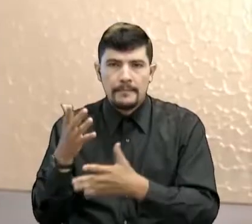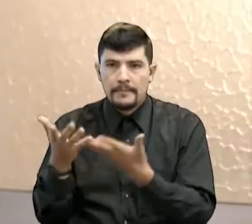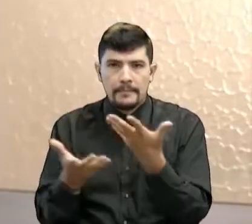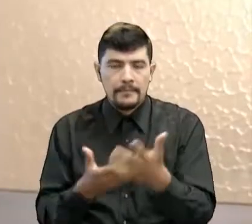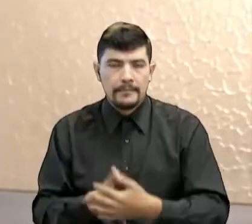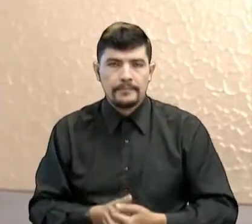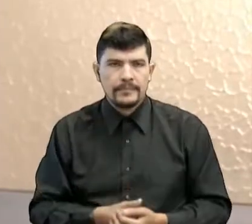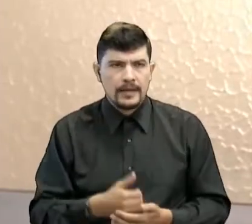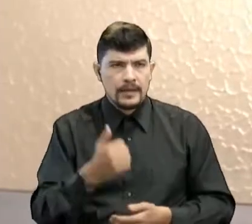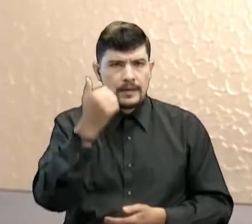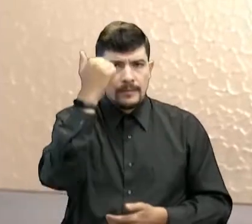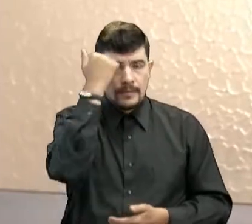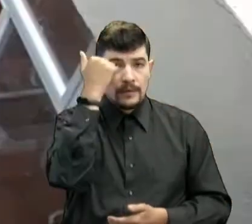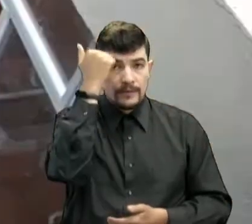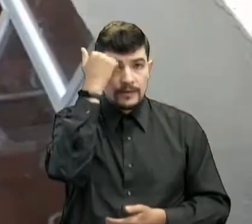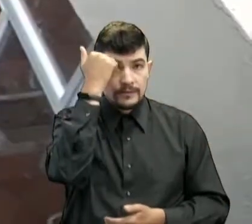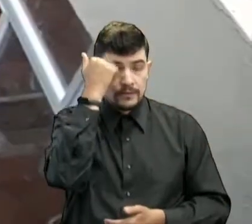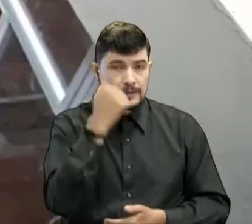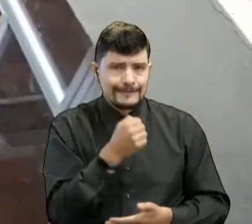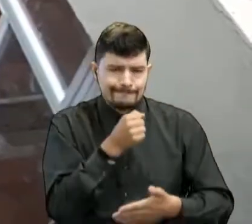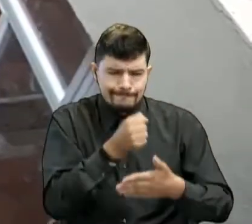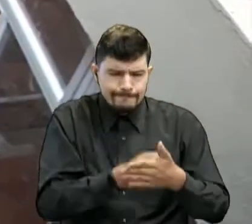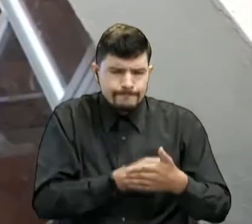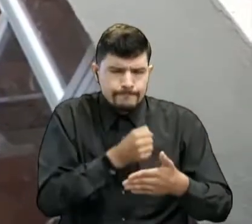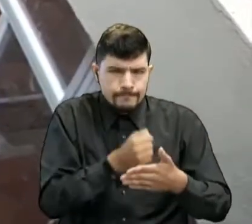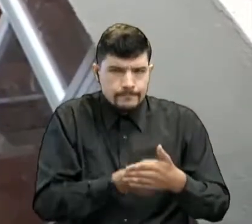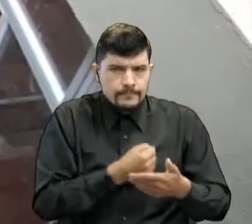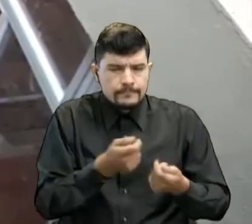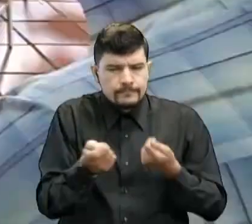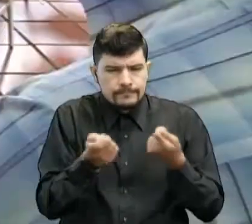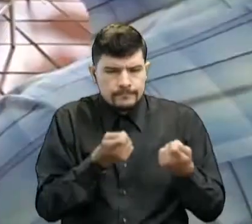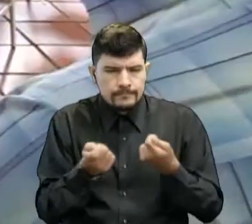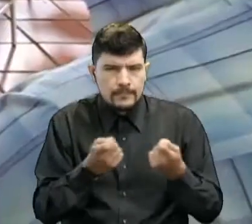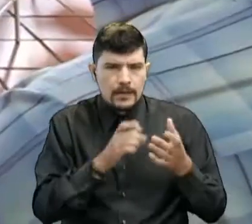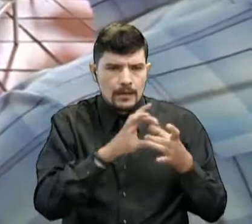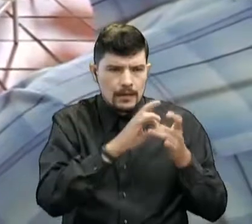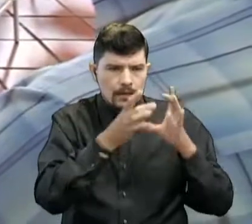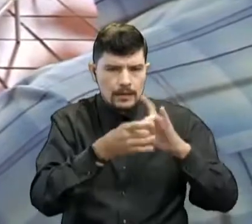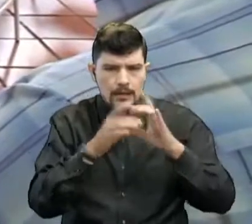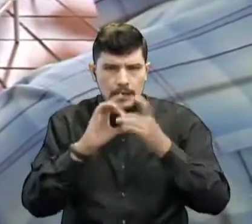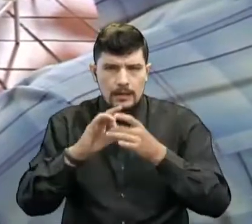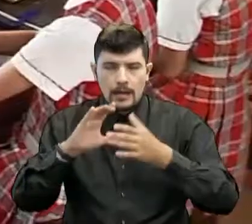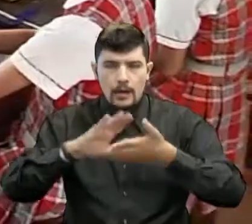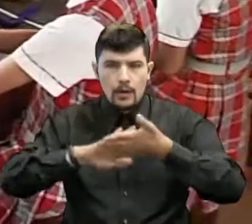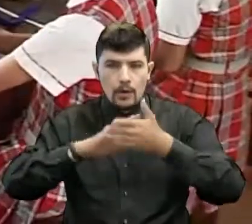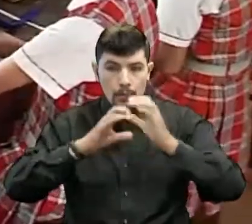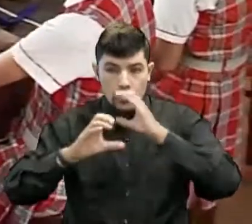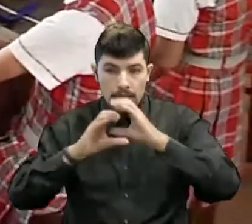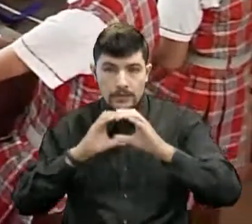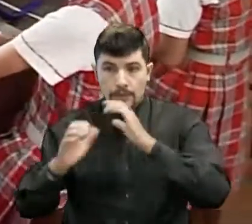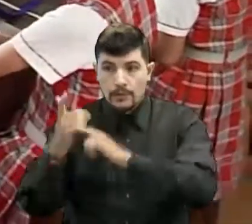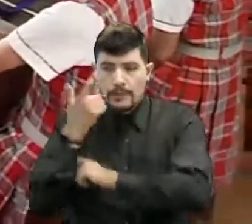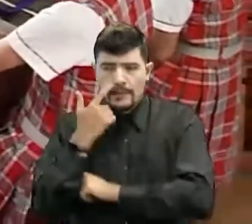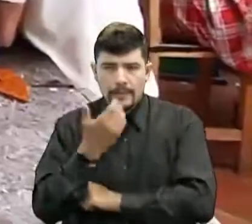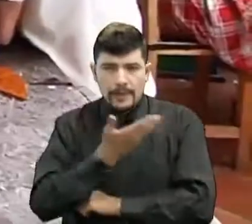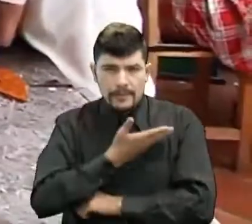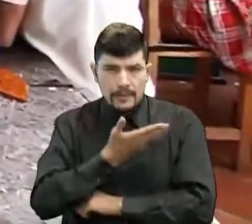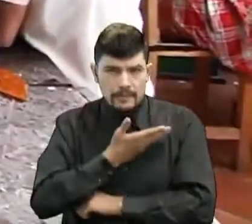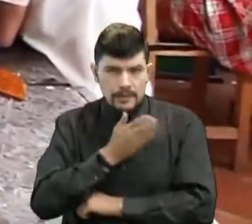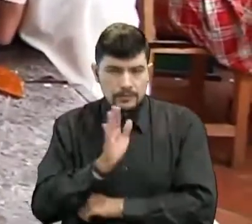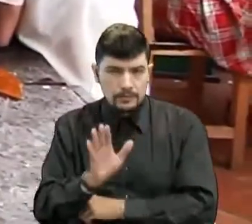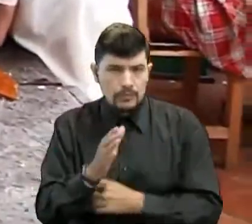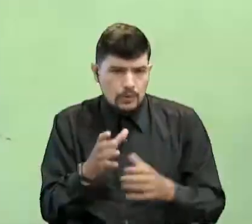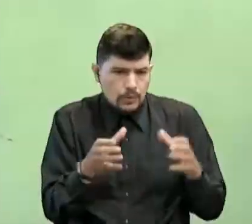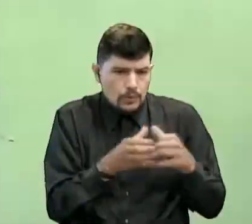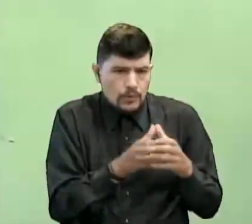los docentes, pese a que ellos tratan de llevar la información y hacer redes de comunicación con los padres de familia, de un grupo normal de